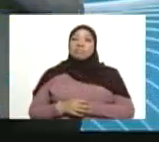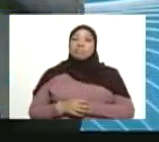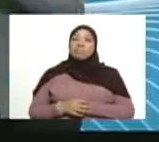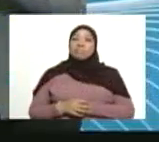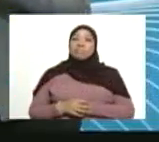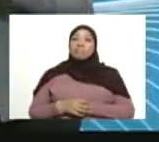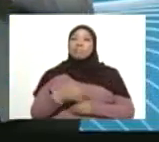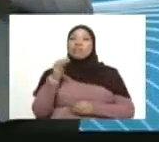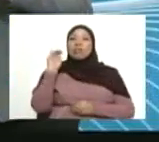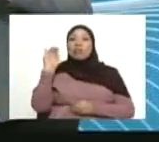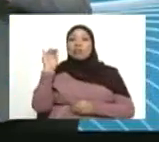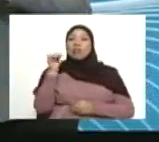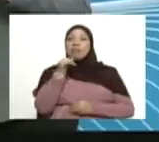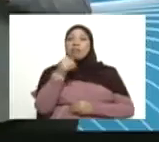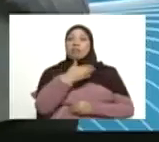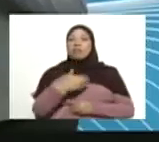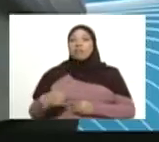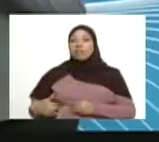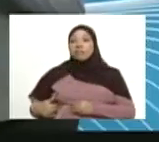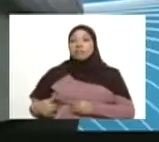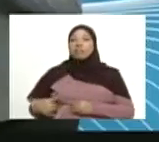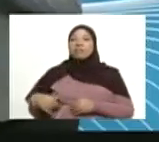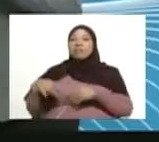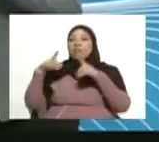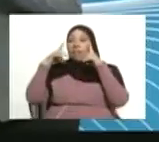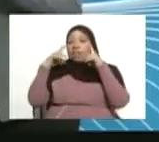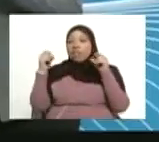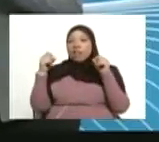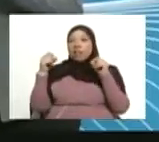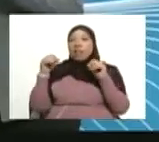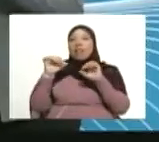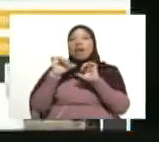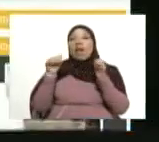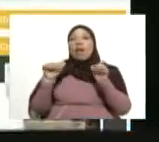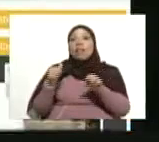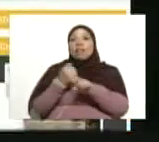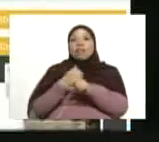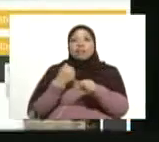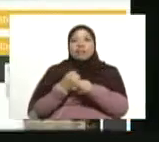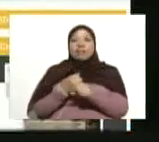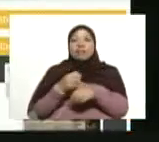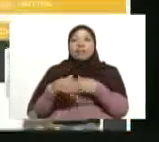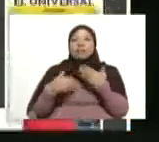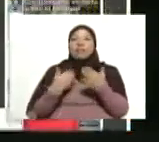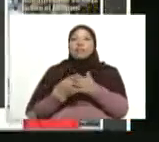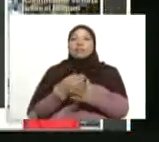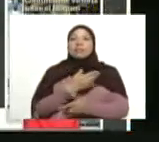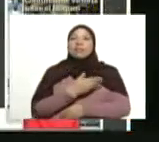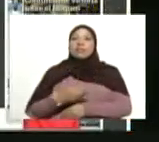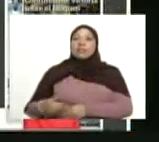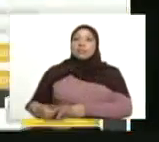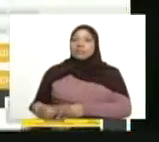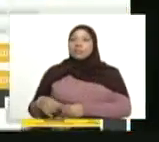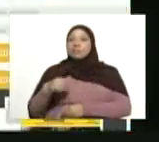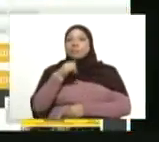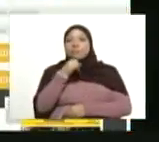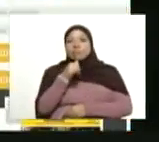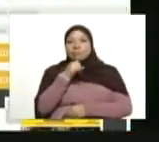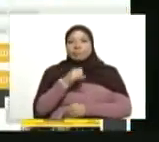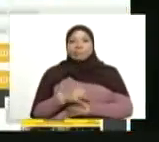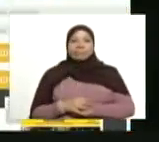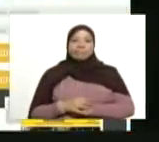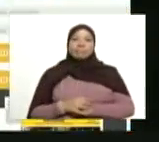Avanzamos, presidente, y hablamos de inteligencia artificial en Venezuela, puesto que ha llegado el primer robot que ha cumplido